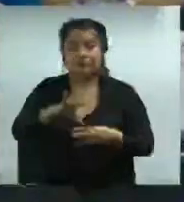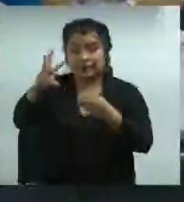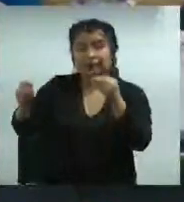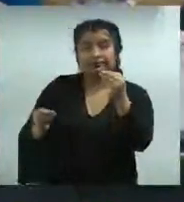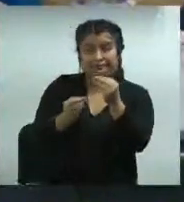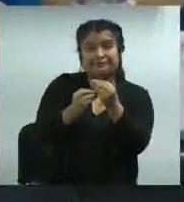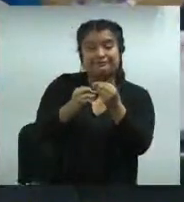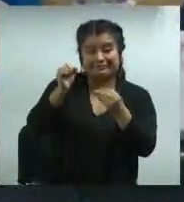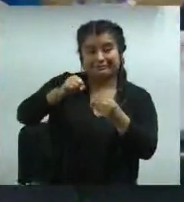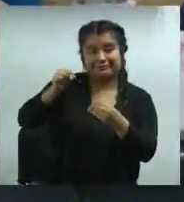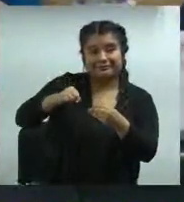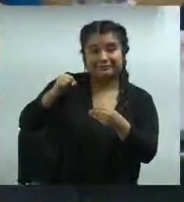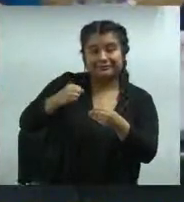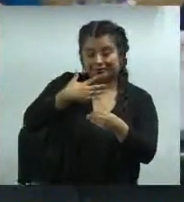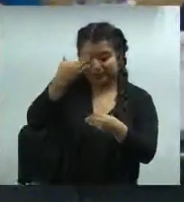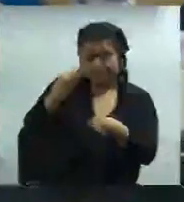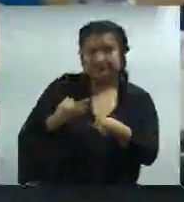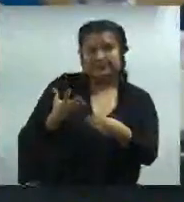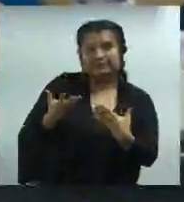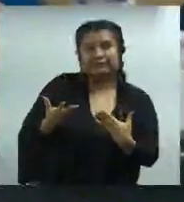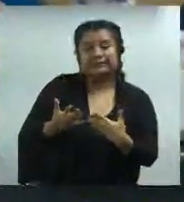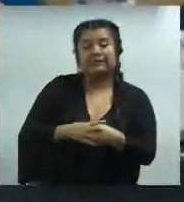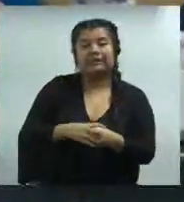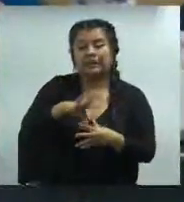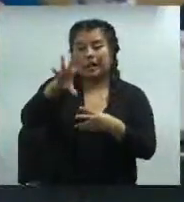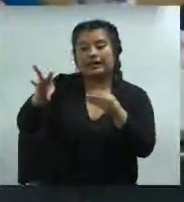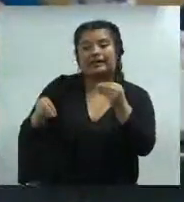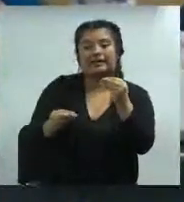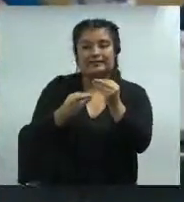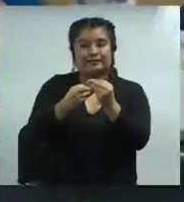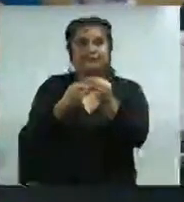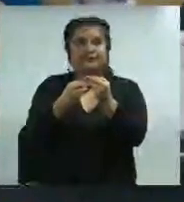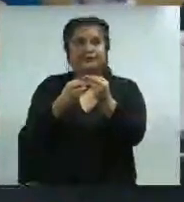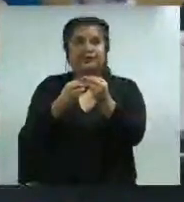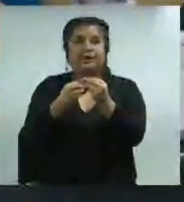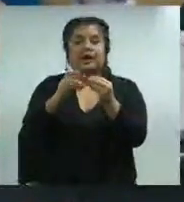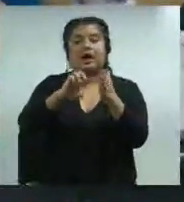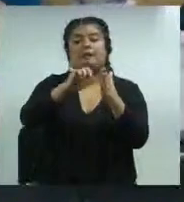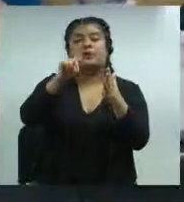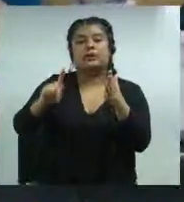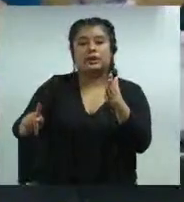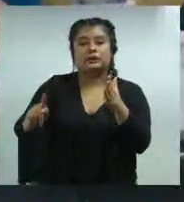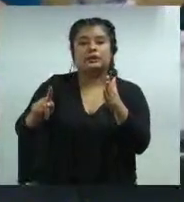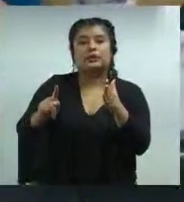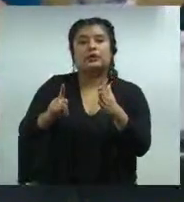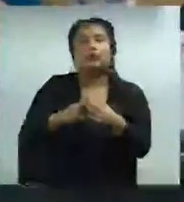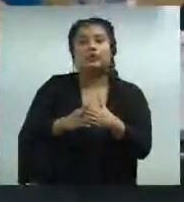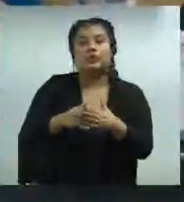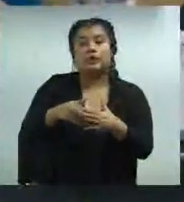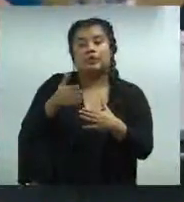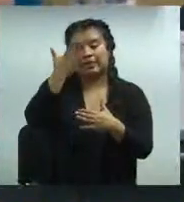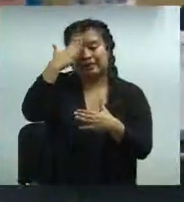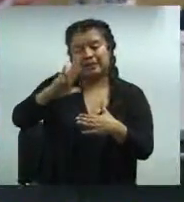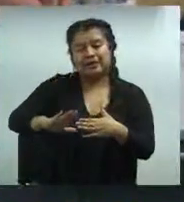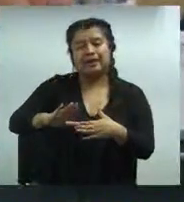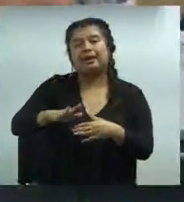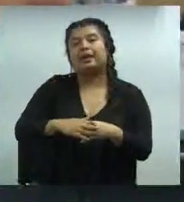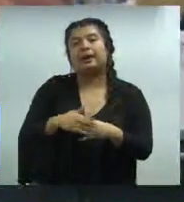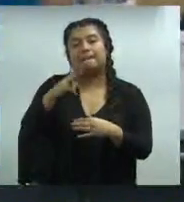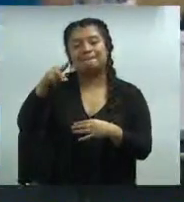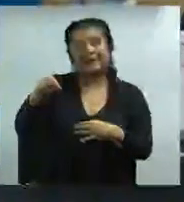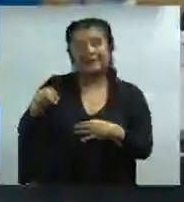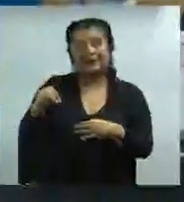incorporación, sí, en efecto, para la incorporación al proyecto del orden del día del martes 9 de abril